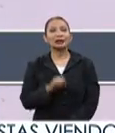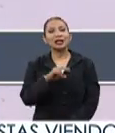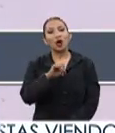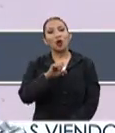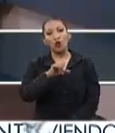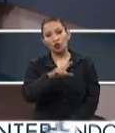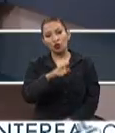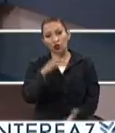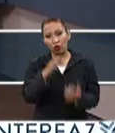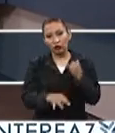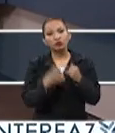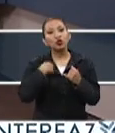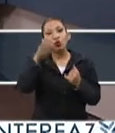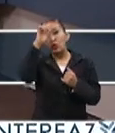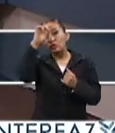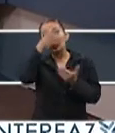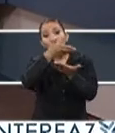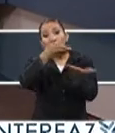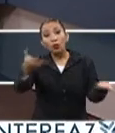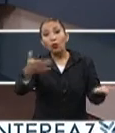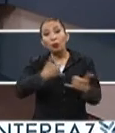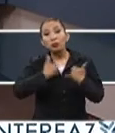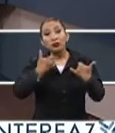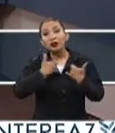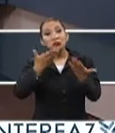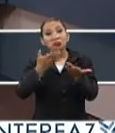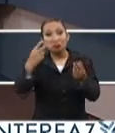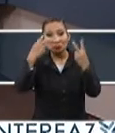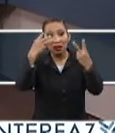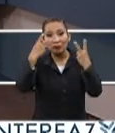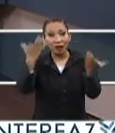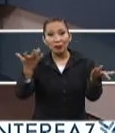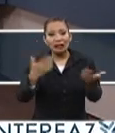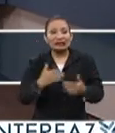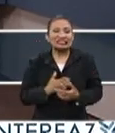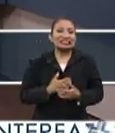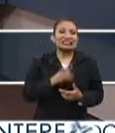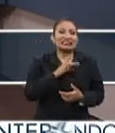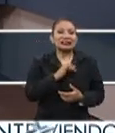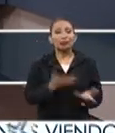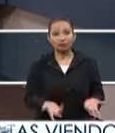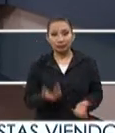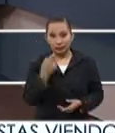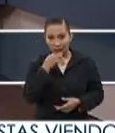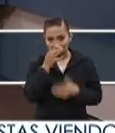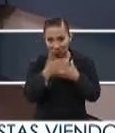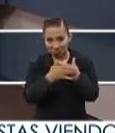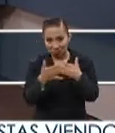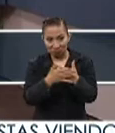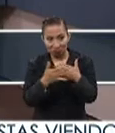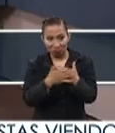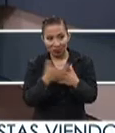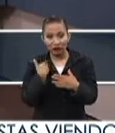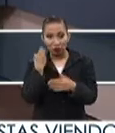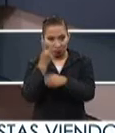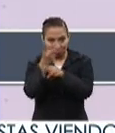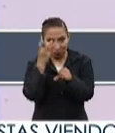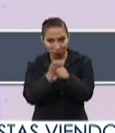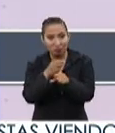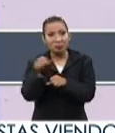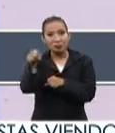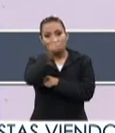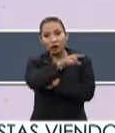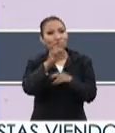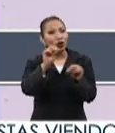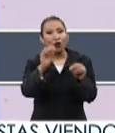pues finalmente, ¿qué le dirías a todos los jóvenes que nos están viendo y que no se han animado a hacerlo? Pues bien, yo les haría la invitación a